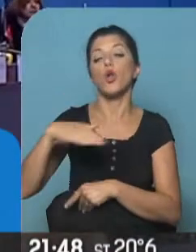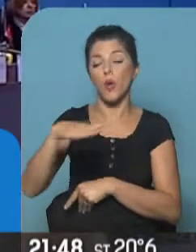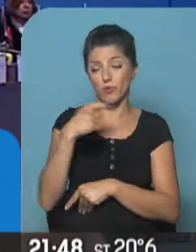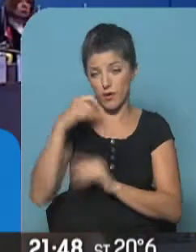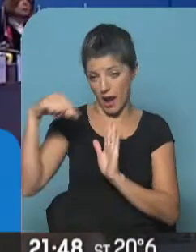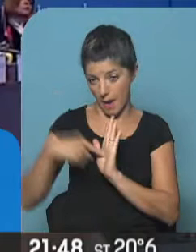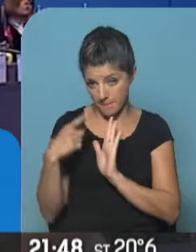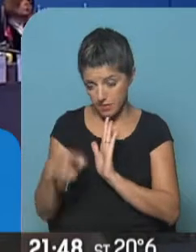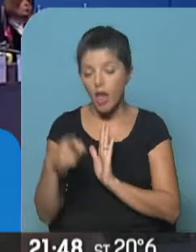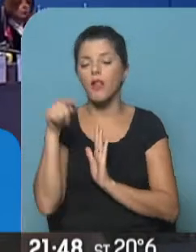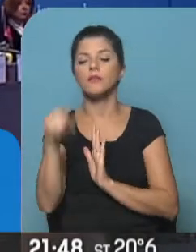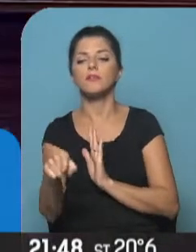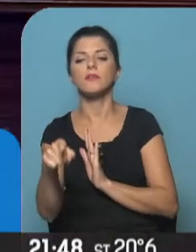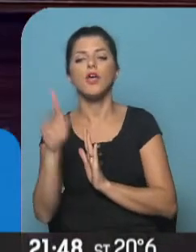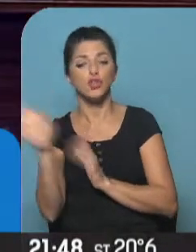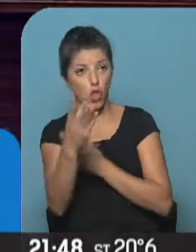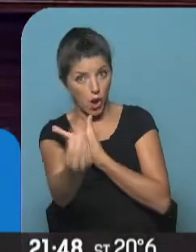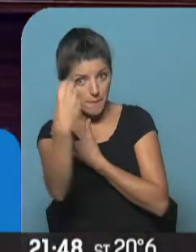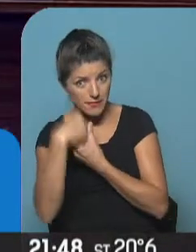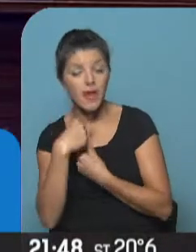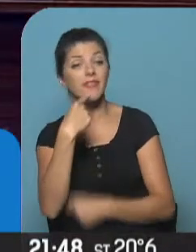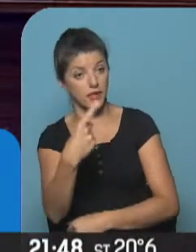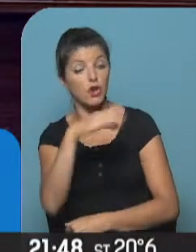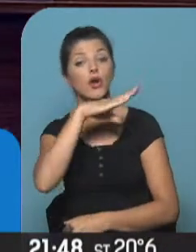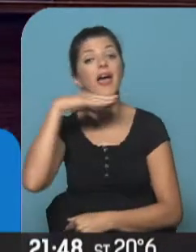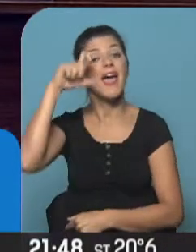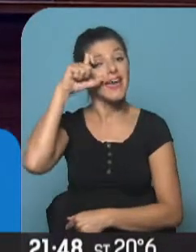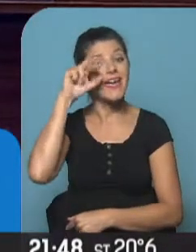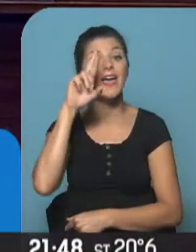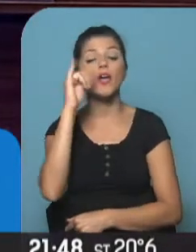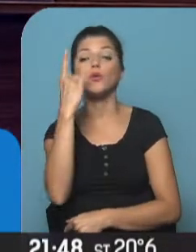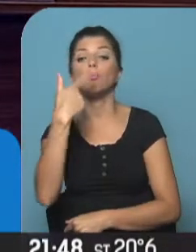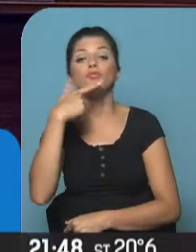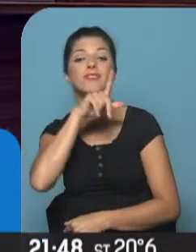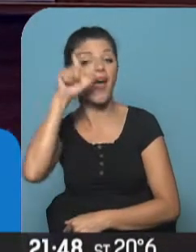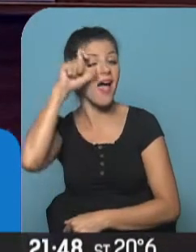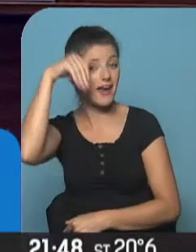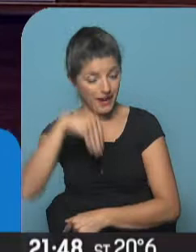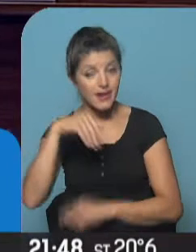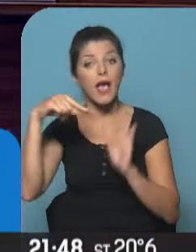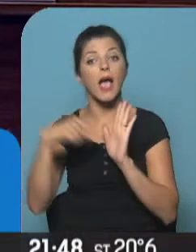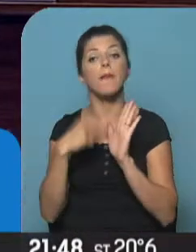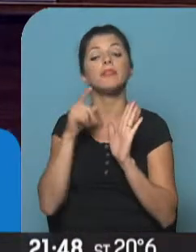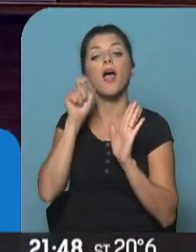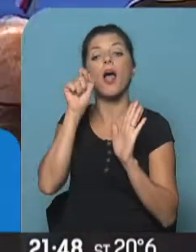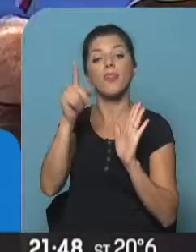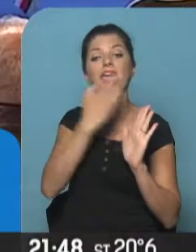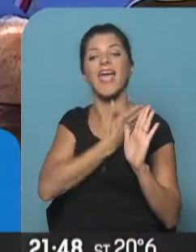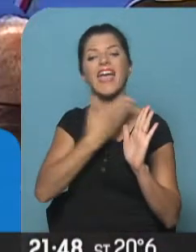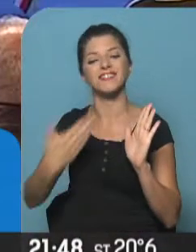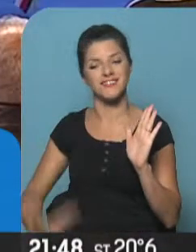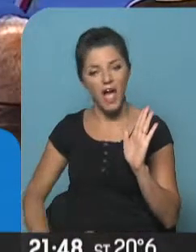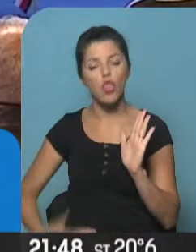miembros participantes decidieron que Jerusalén Oriental será la capital de un Estado palestino. Los